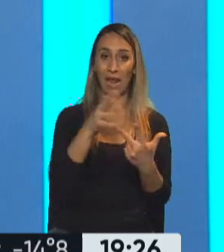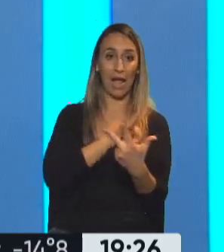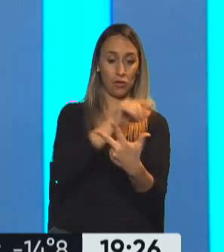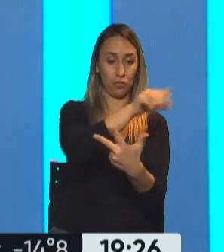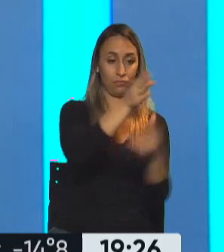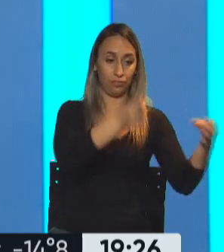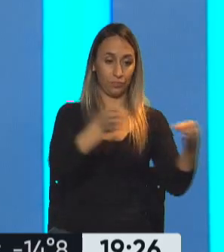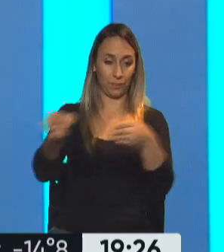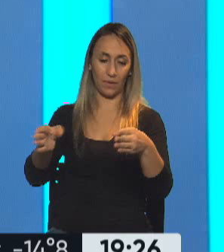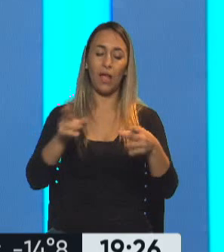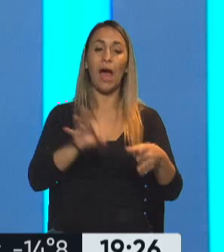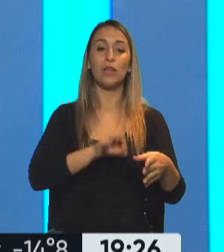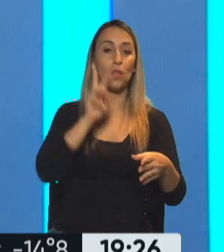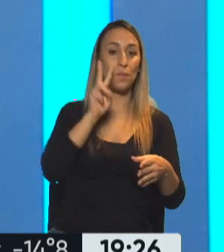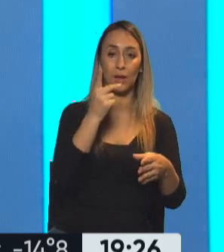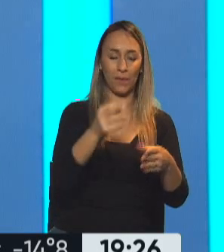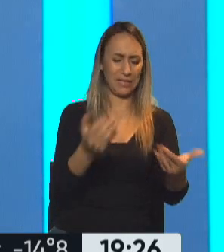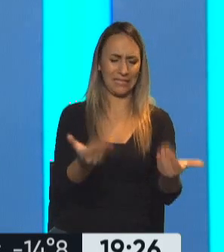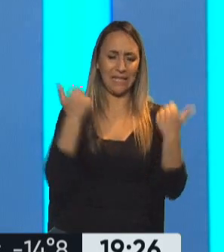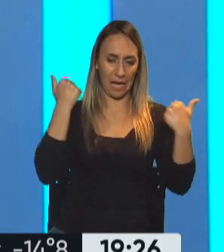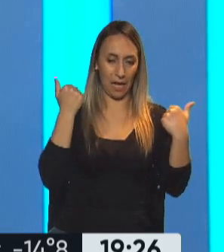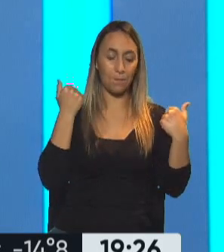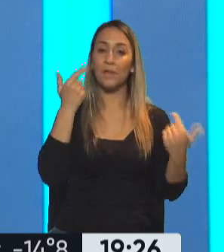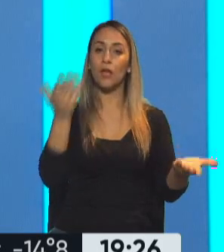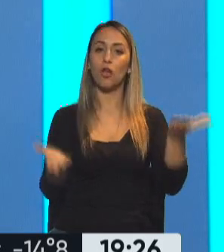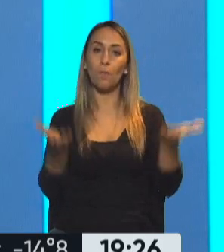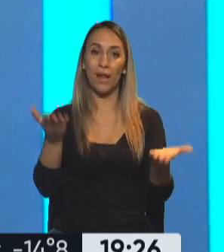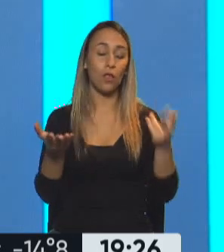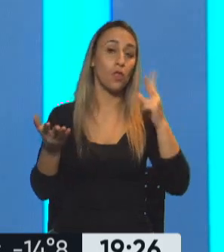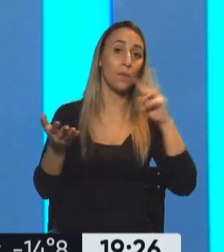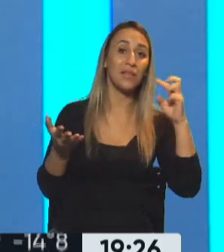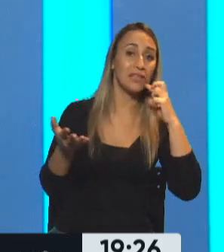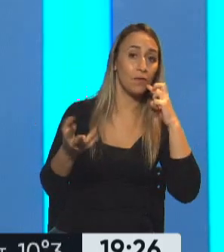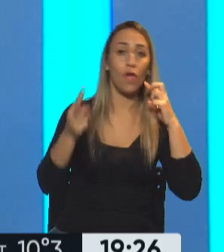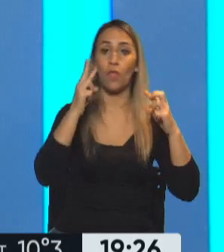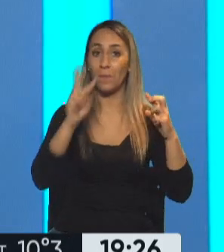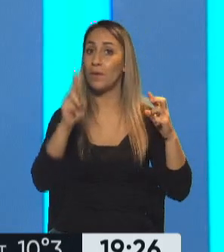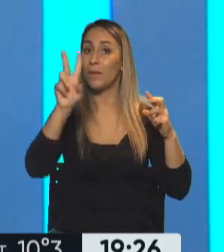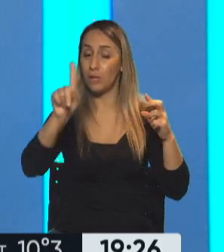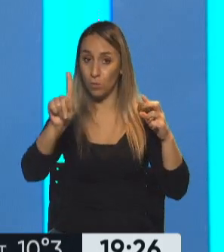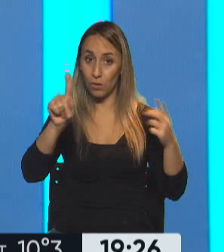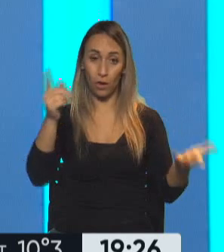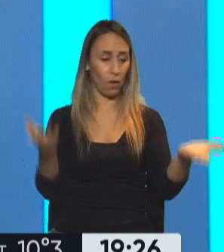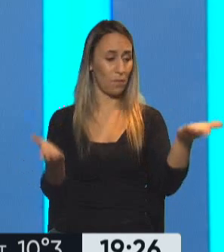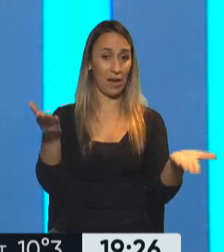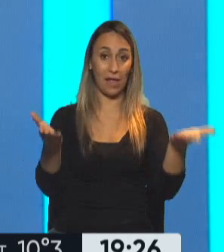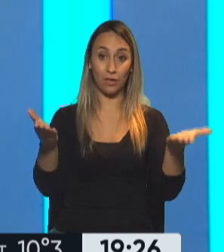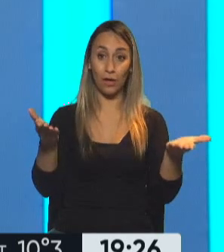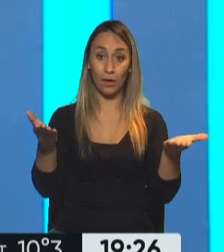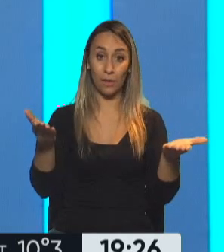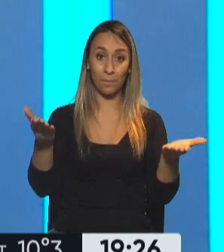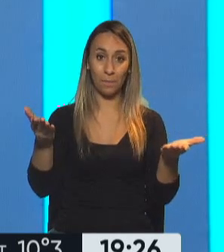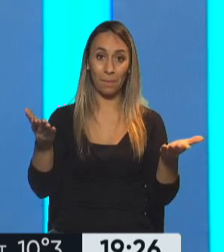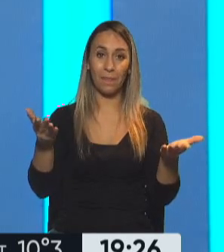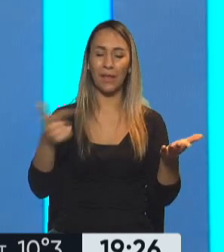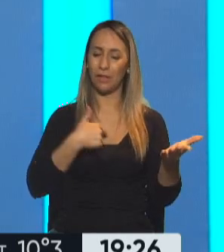y lo corres. Sí. Comparás el mercado de trabajo entre 2019 y 2021. A ver, ¿y qué pasa? Ahí ves, esto no está plagado, te